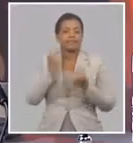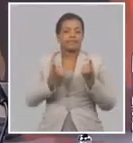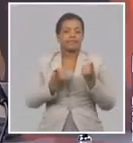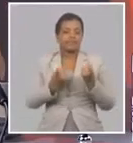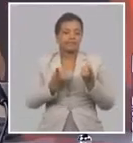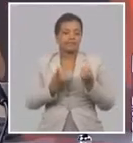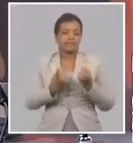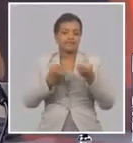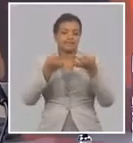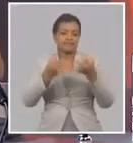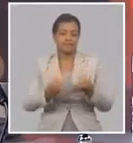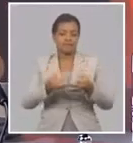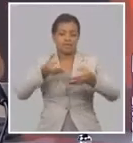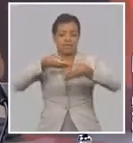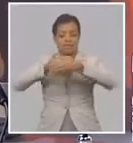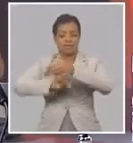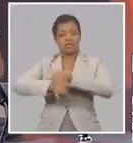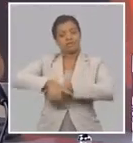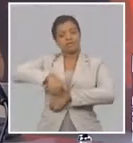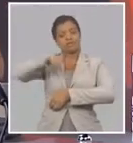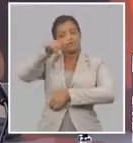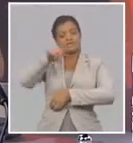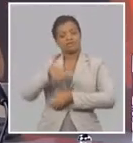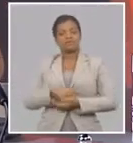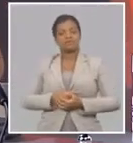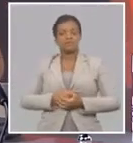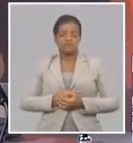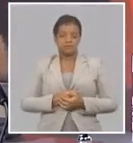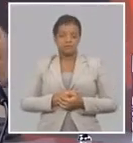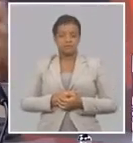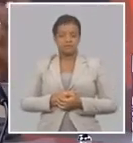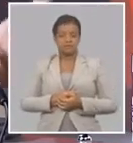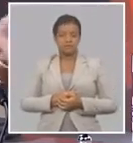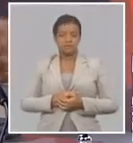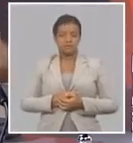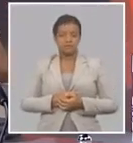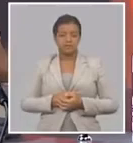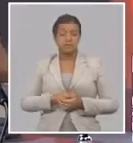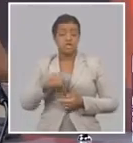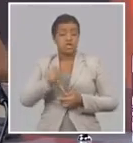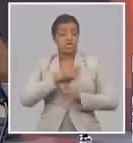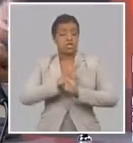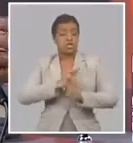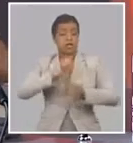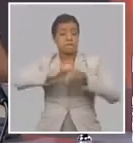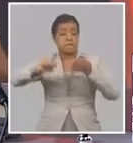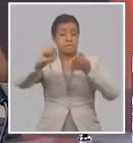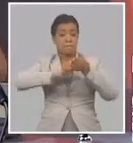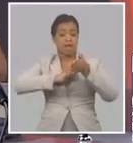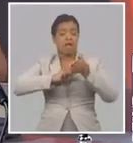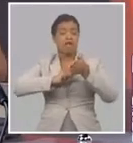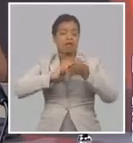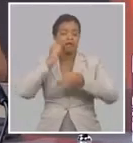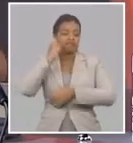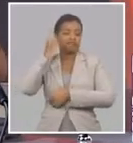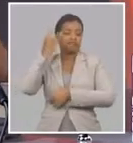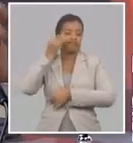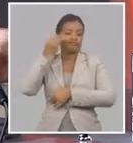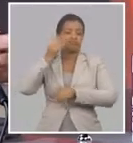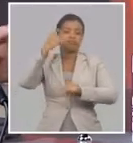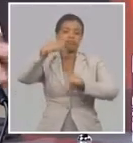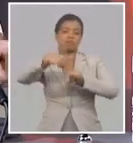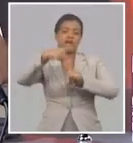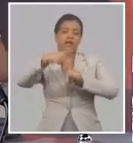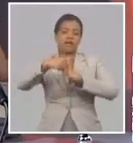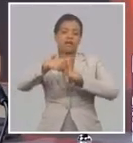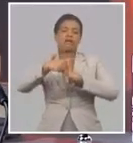en los puntos de entrada del país esto como un tema ya prediseñado nos dimos la tarea de implementar